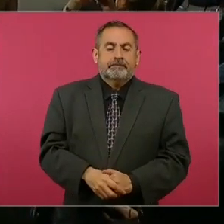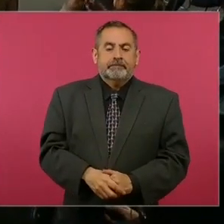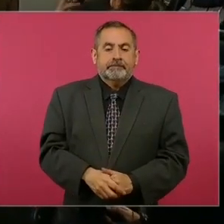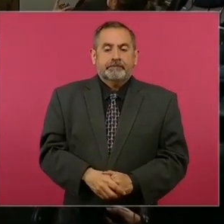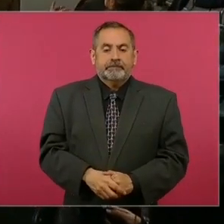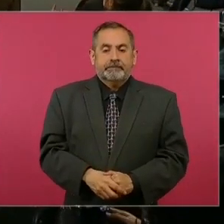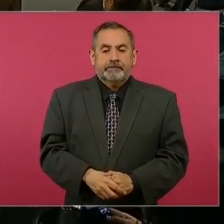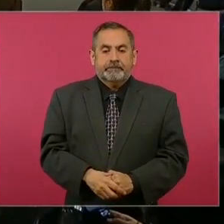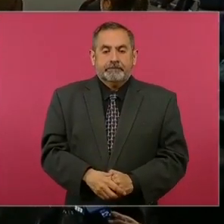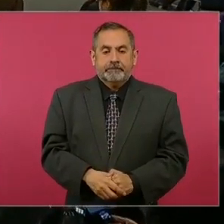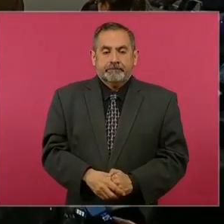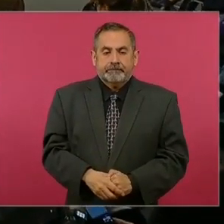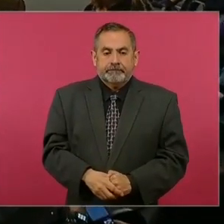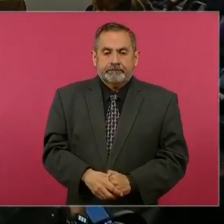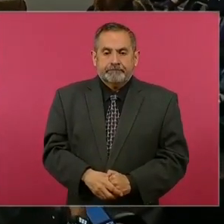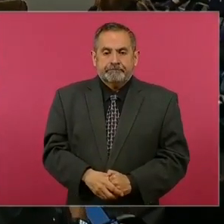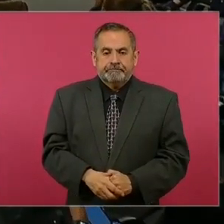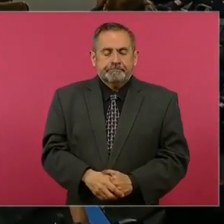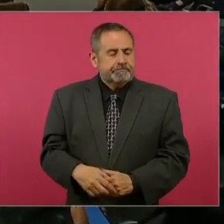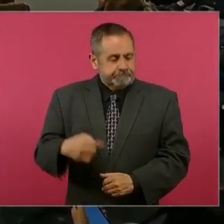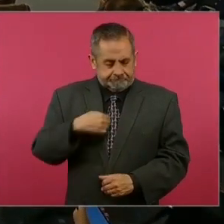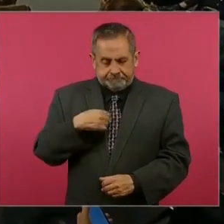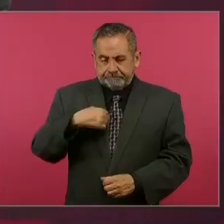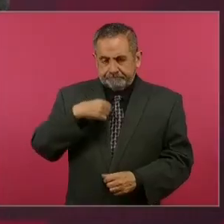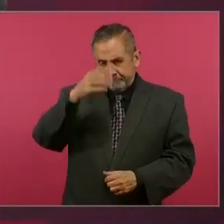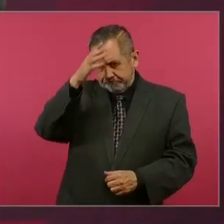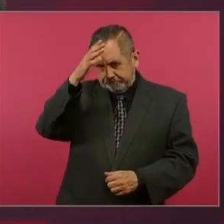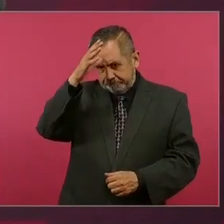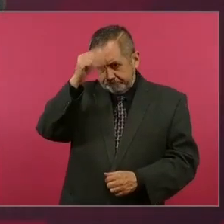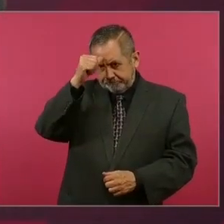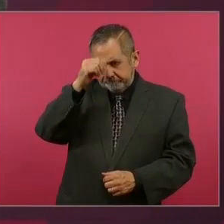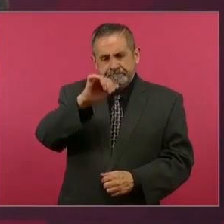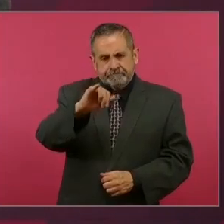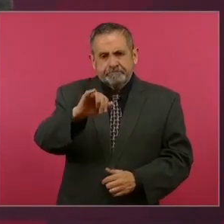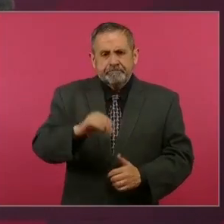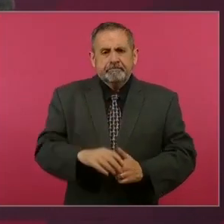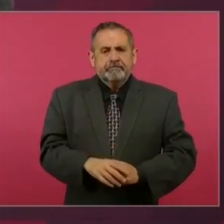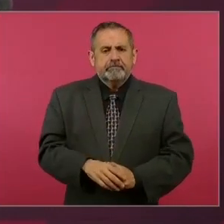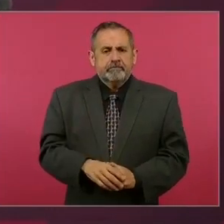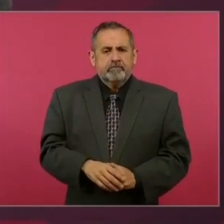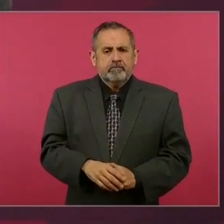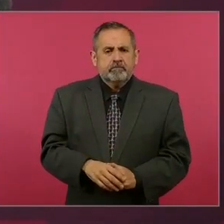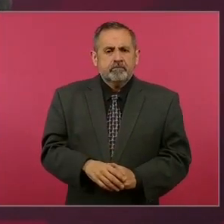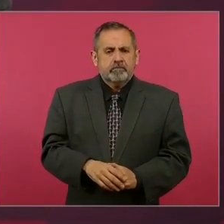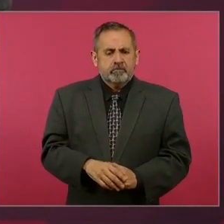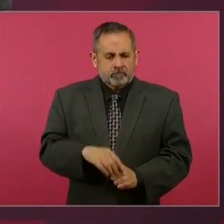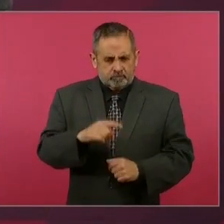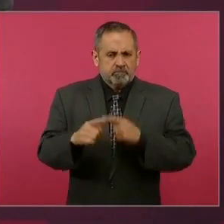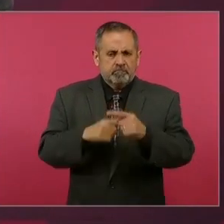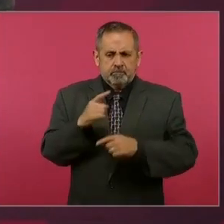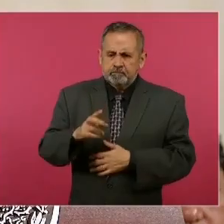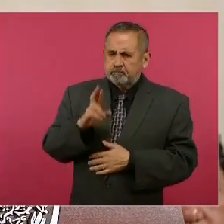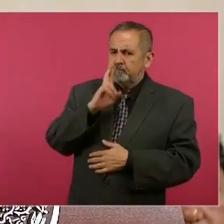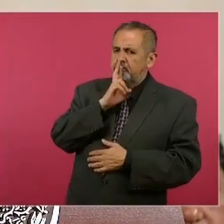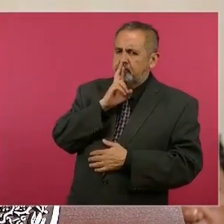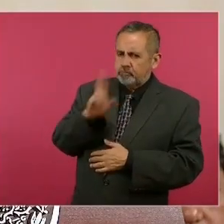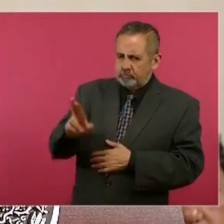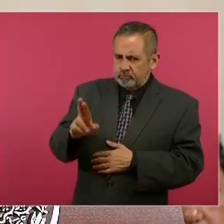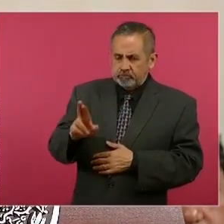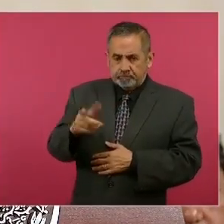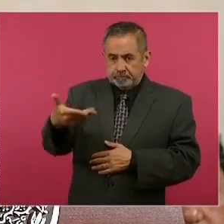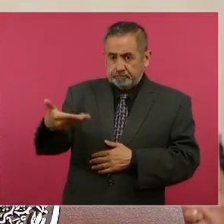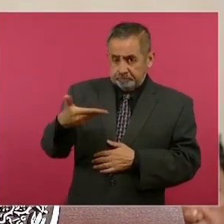Pues yo estoy de acuerdo y sí vamos a dar una respuesta a